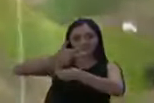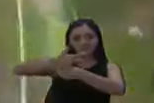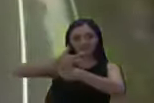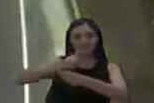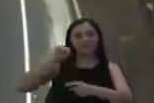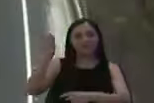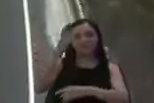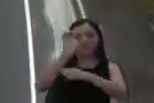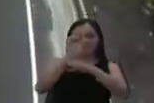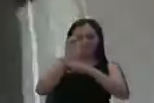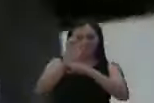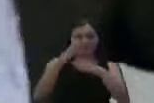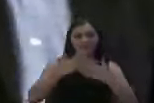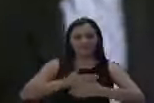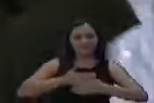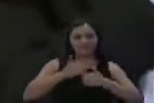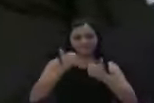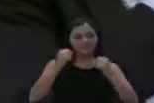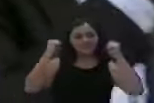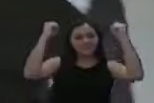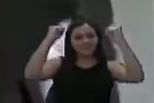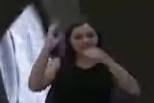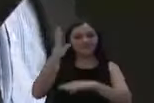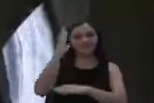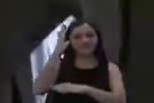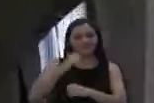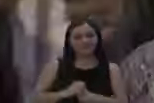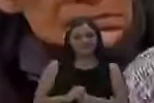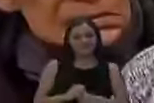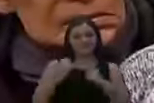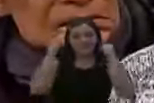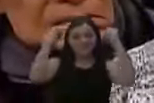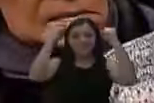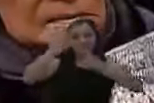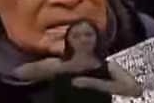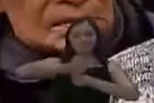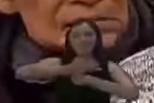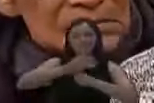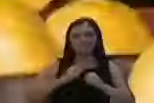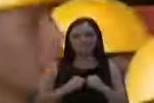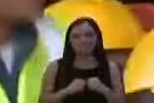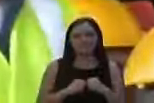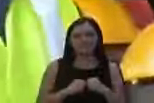la patria entera que viva tunguragua que viva